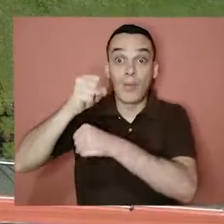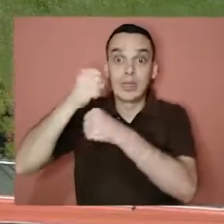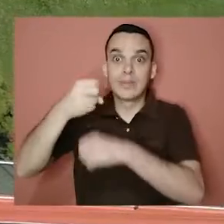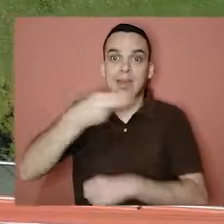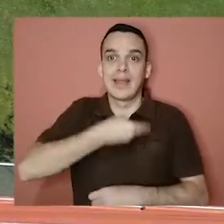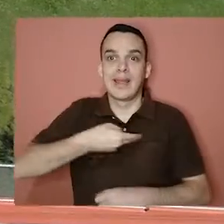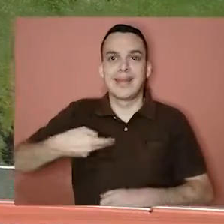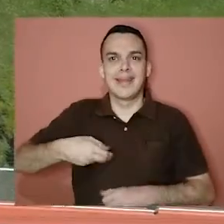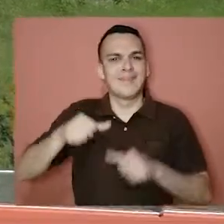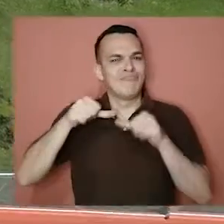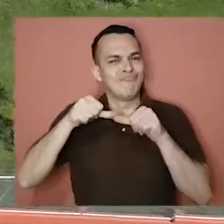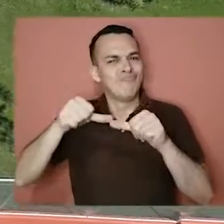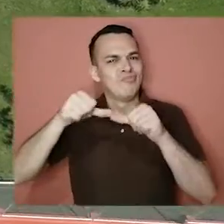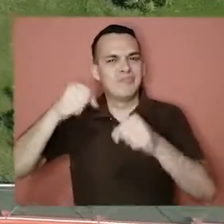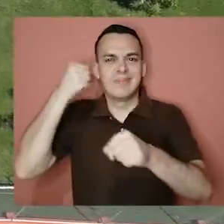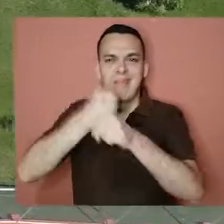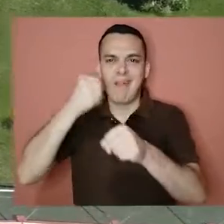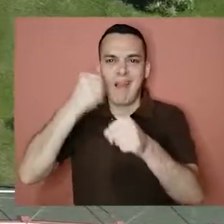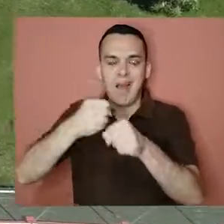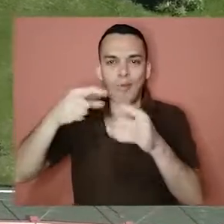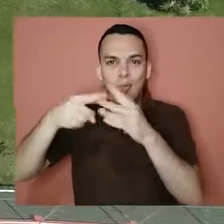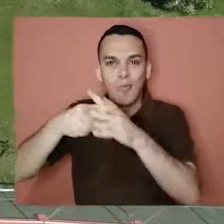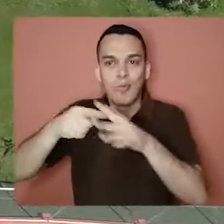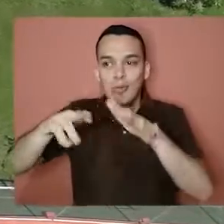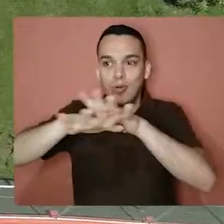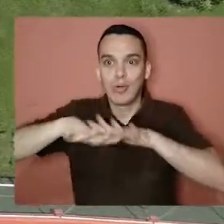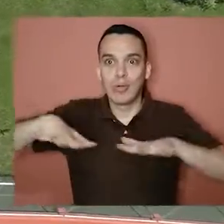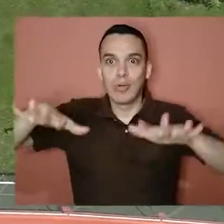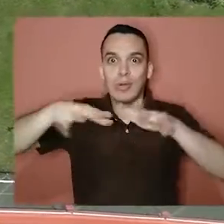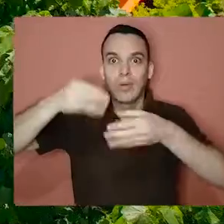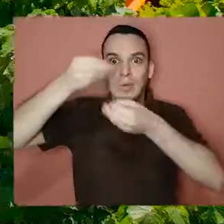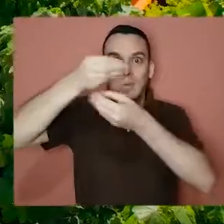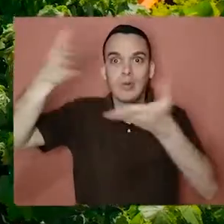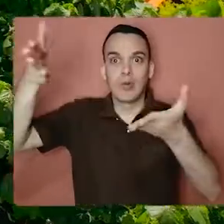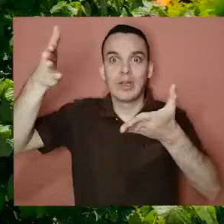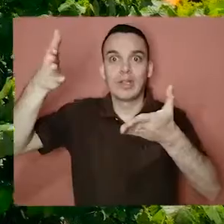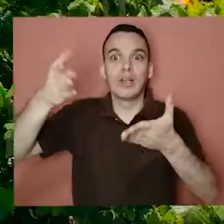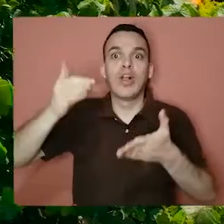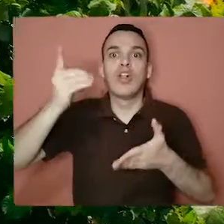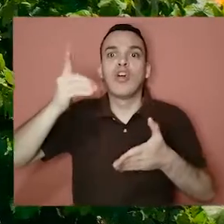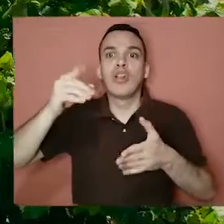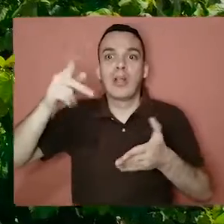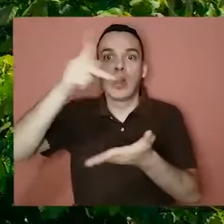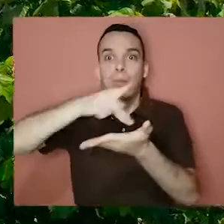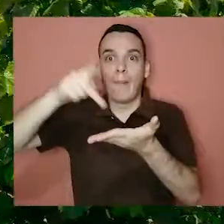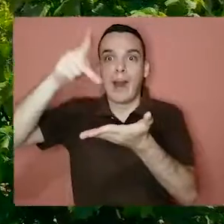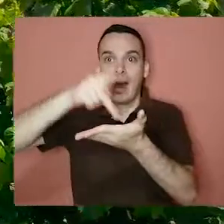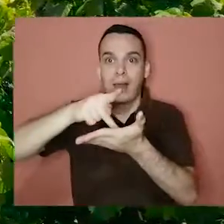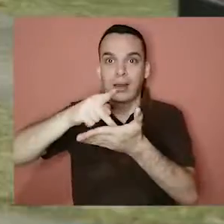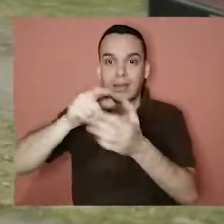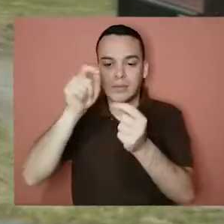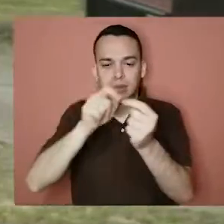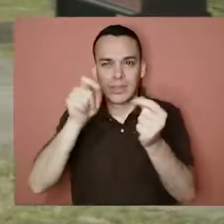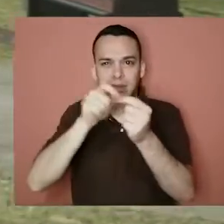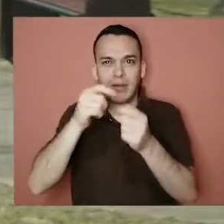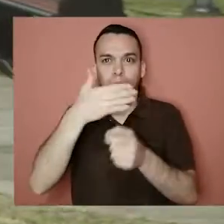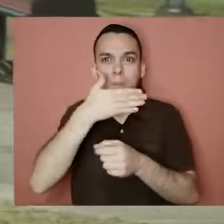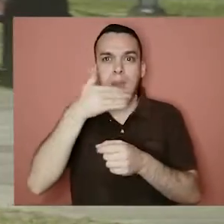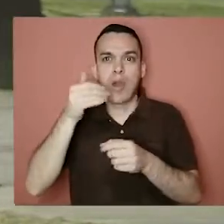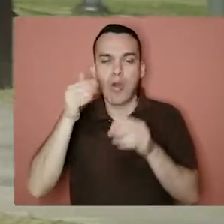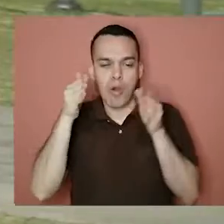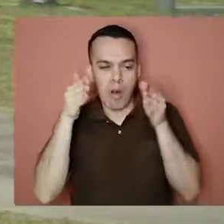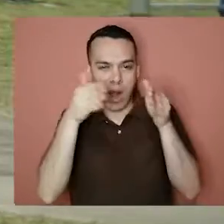la Municipalidad de Heredia sigue trabajando en el mantenimiento de áreas públicas. Por ejemplo, se han intervenido estos parques,